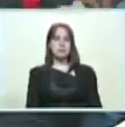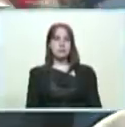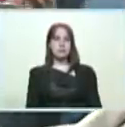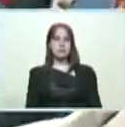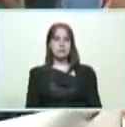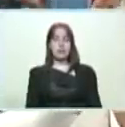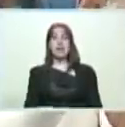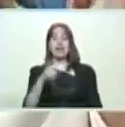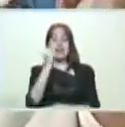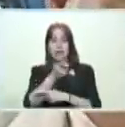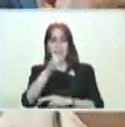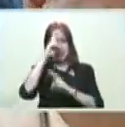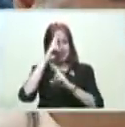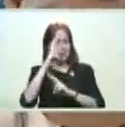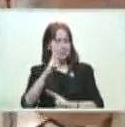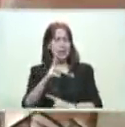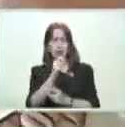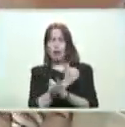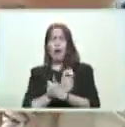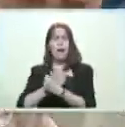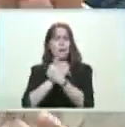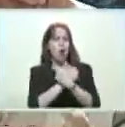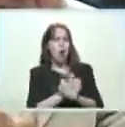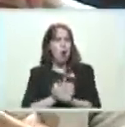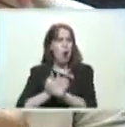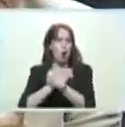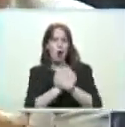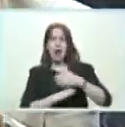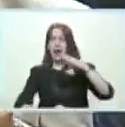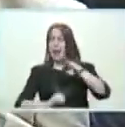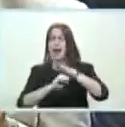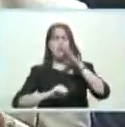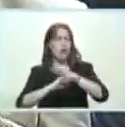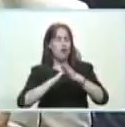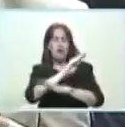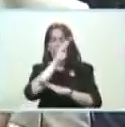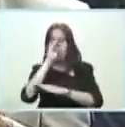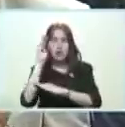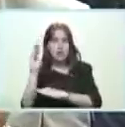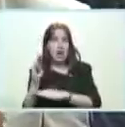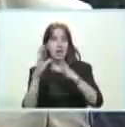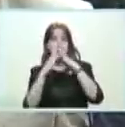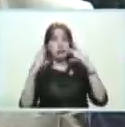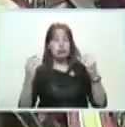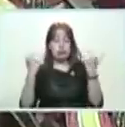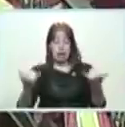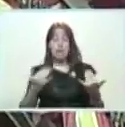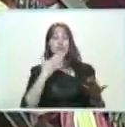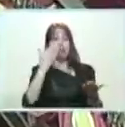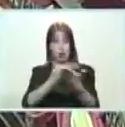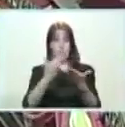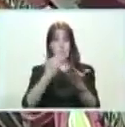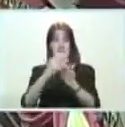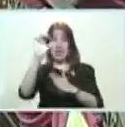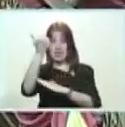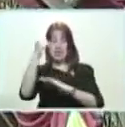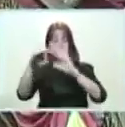El respeto, el amor, el apoyo, la protección. Por eso me atrevo a proponer el décimo